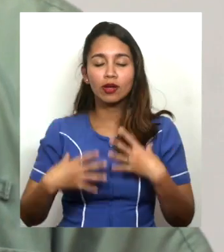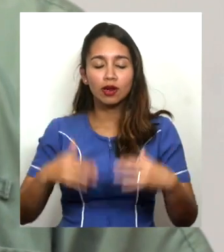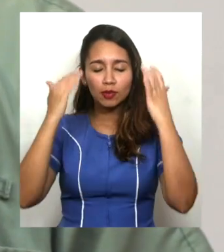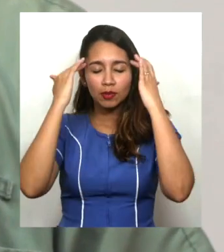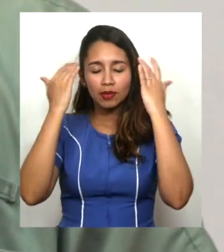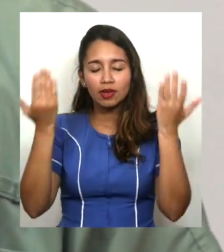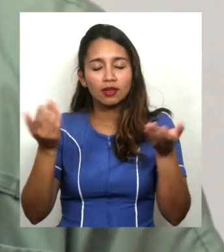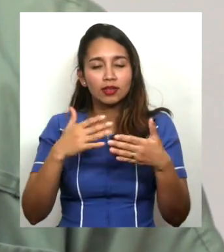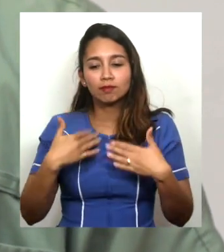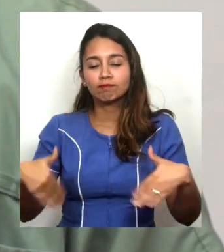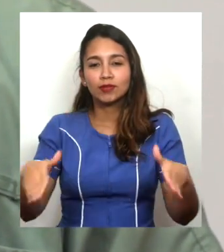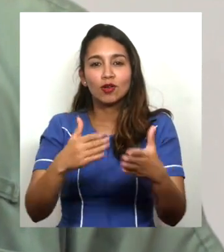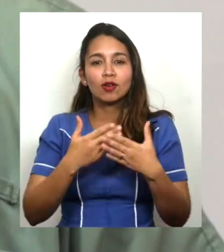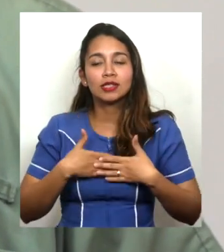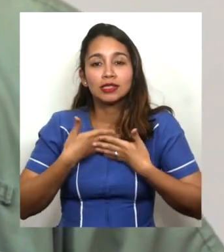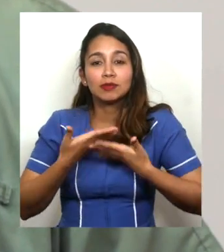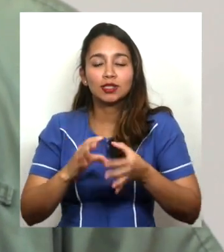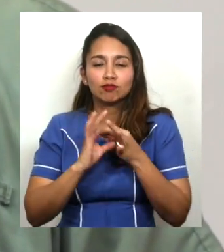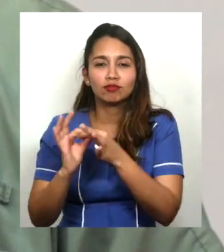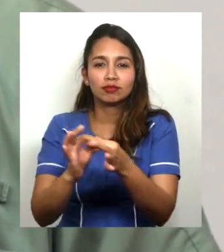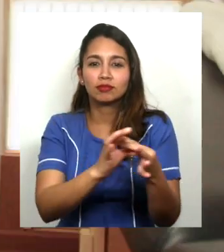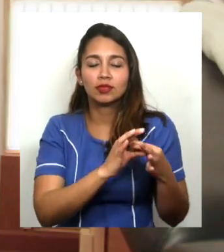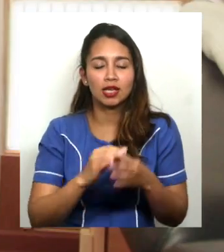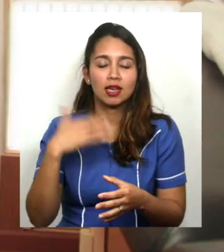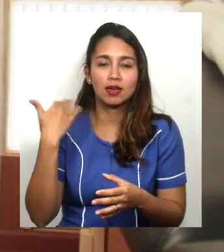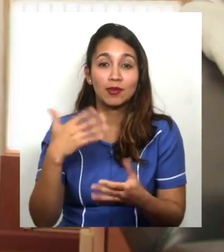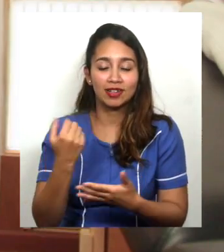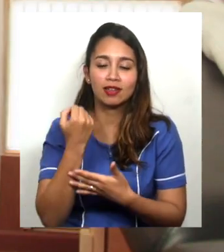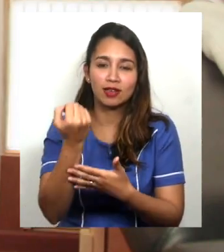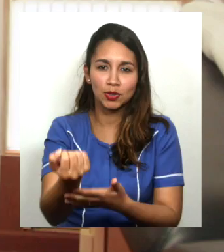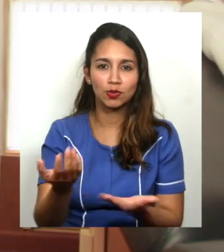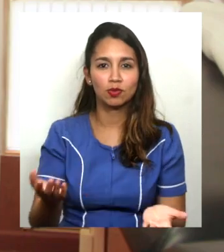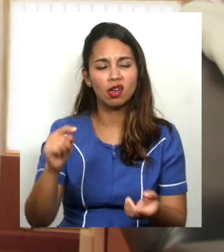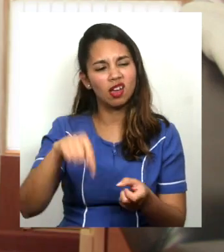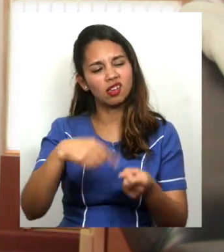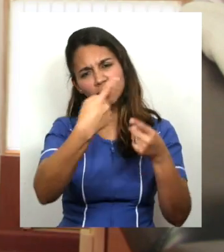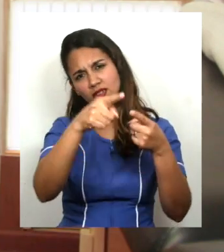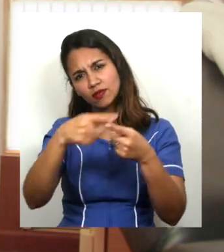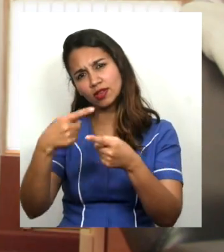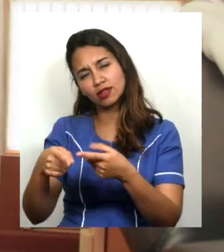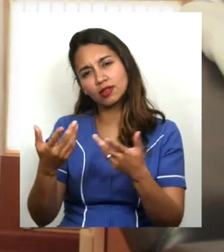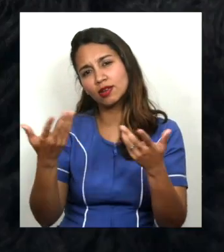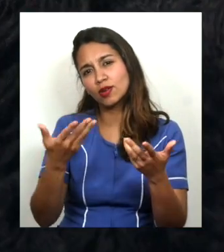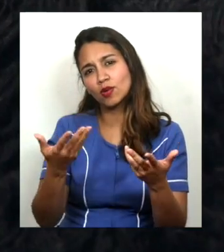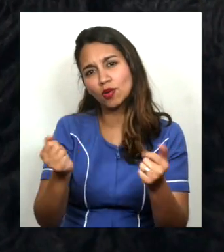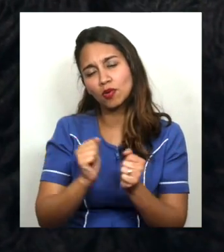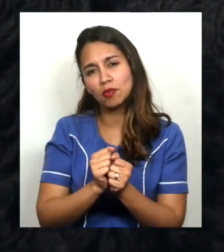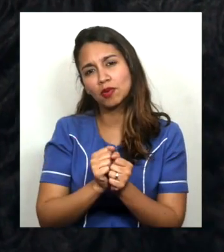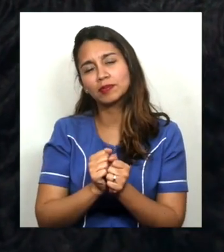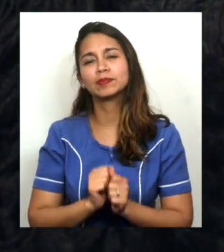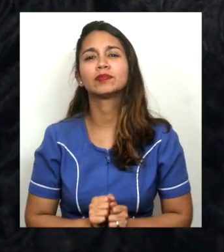biopsicosocial, naturista, y también de este acompañamiento y orientación, cierto, espiritual a los pacientes. Las terapias que nosotros realizamos acá, realizamos